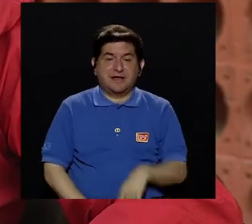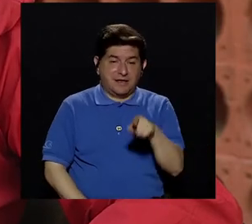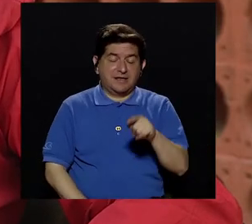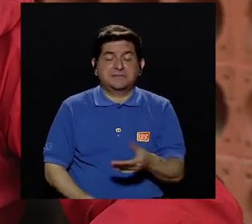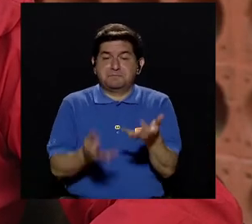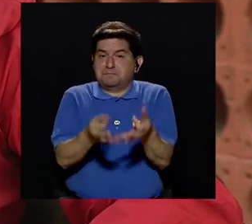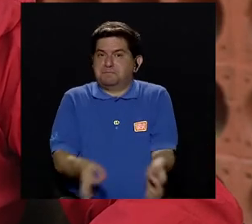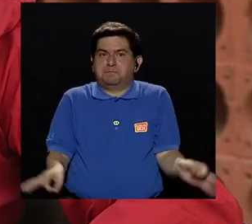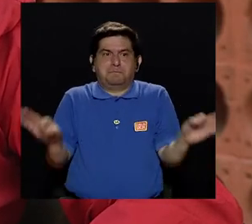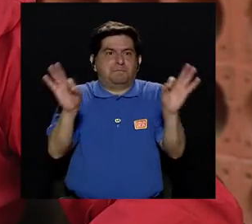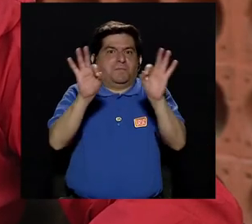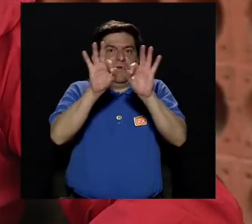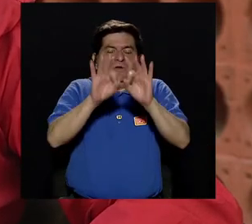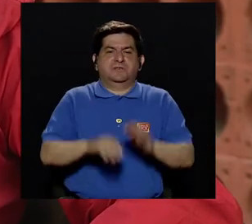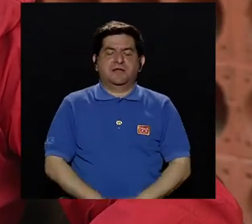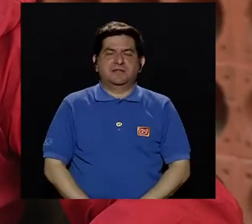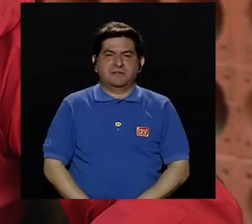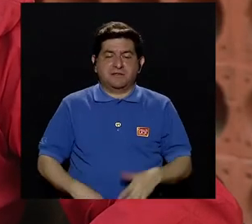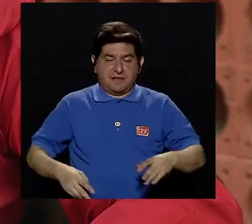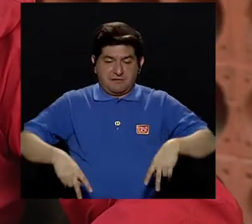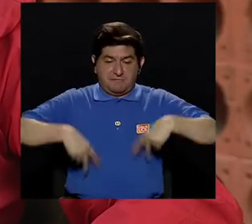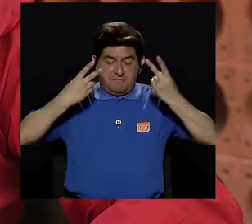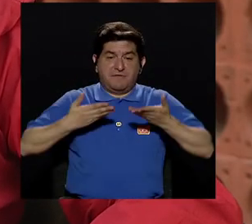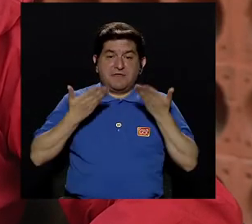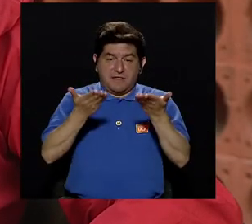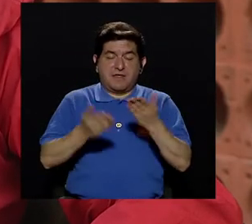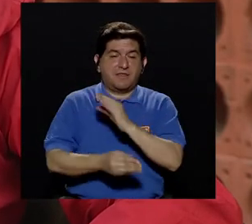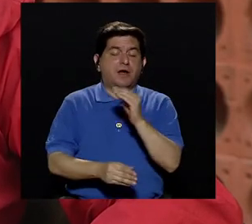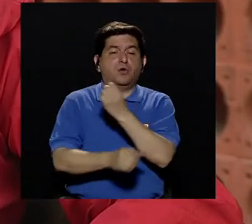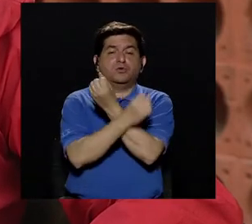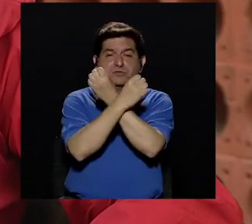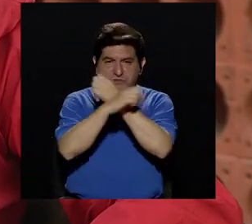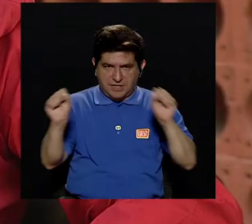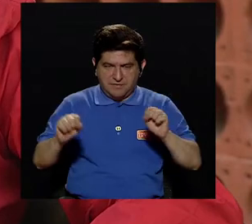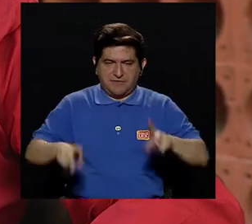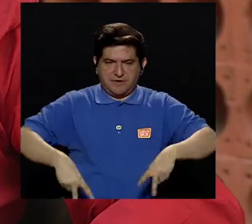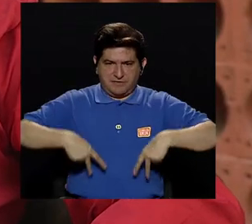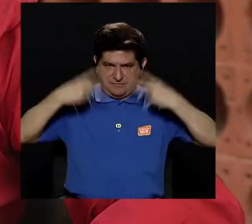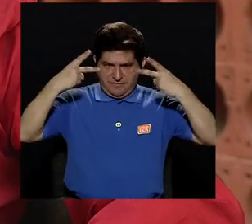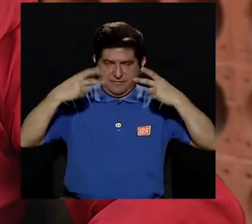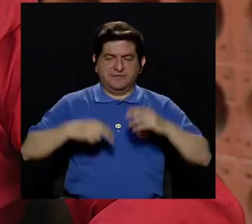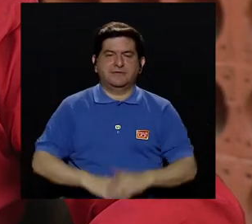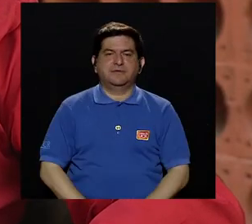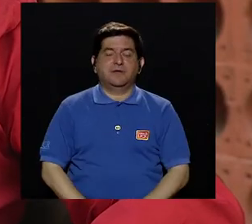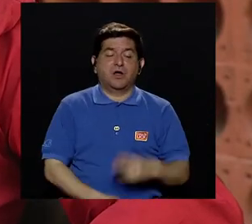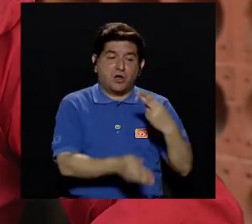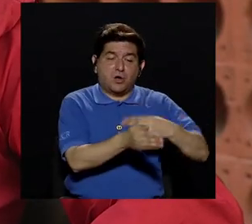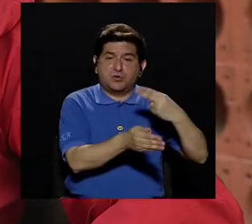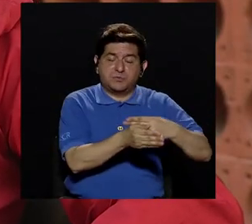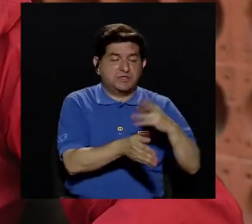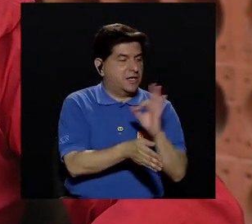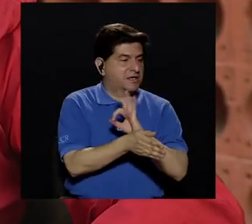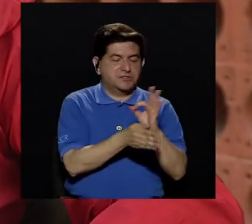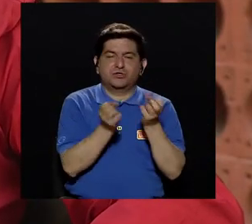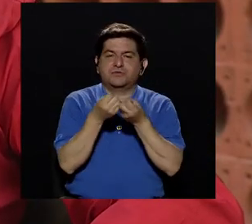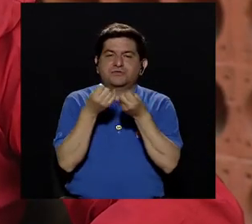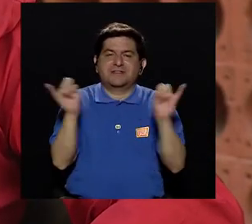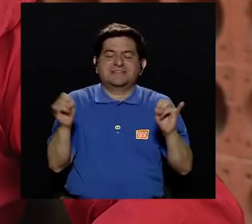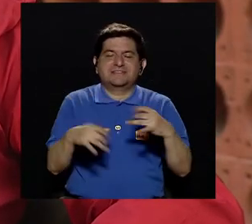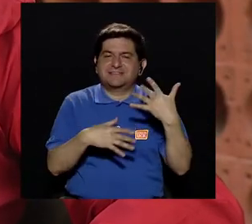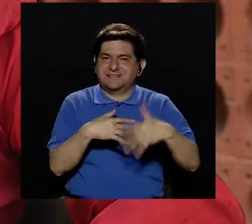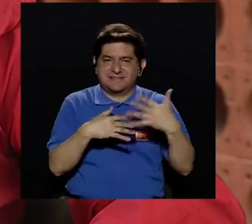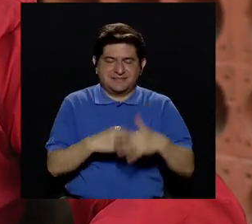un recurso vital. La sangre puede darle vida a una persona y puede salvarle la vida a una persona. Por tanto, los hospitales no funcionarían sin